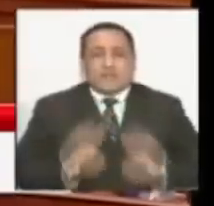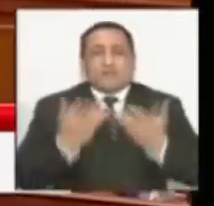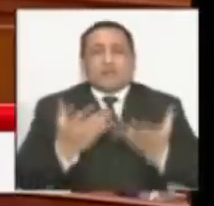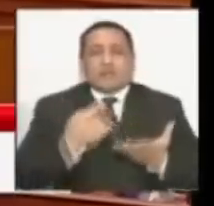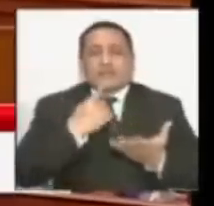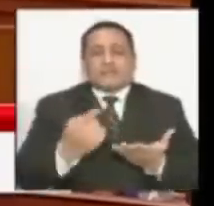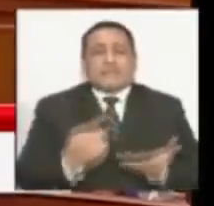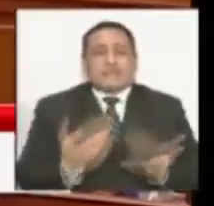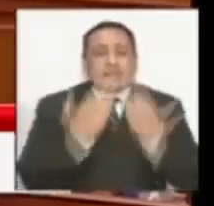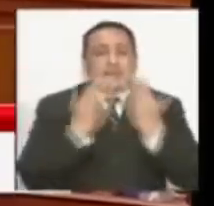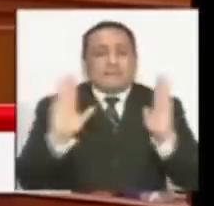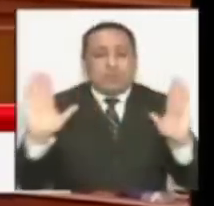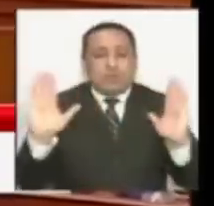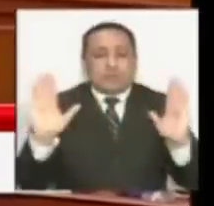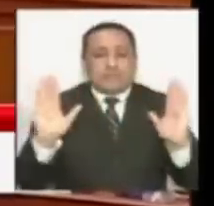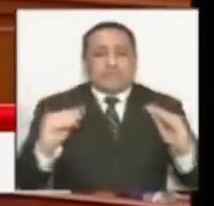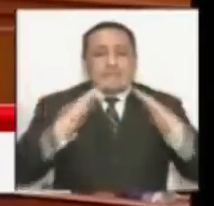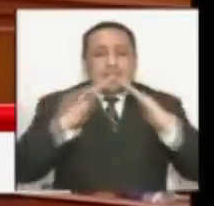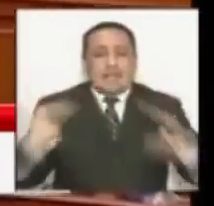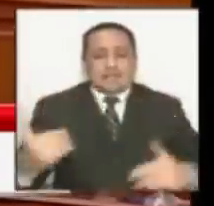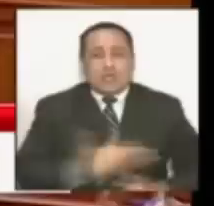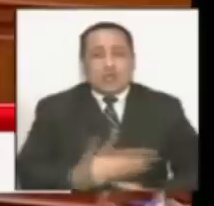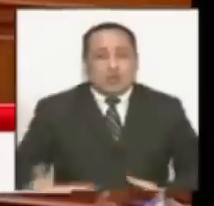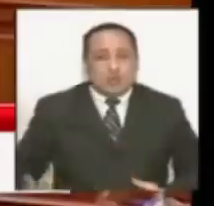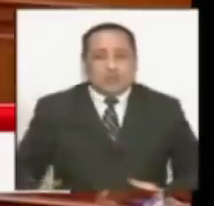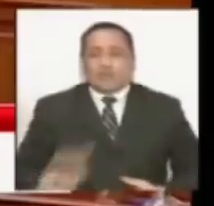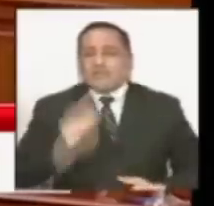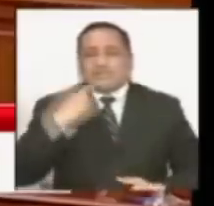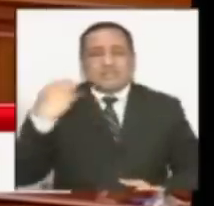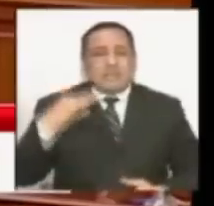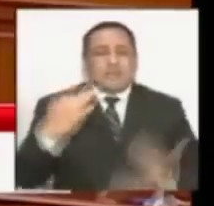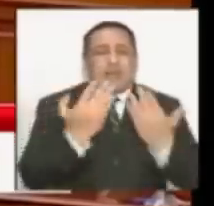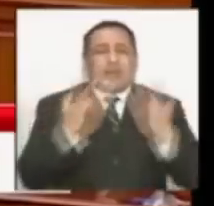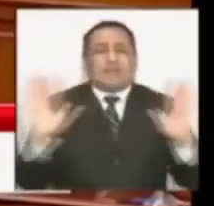dejando de lado los rencores y resentimientos.